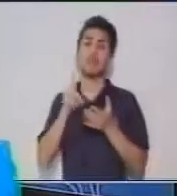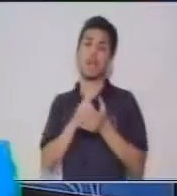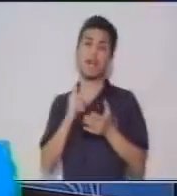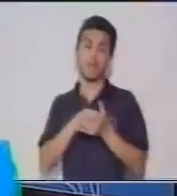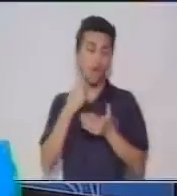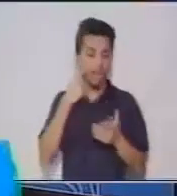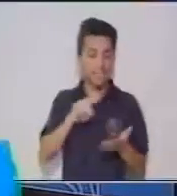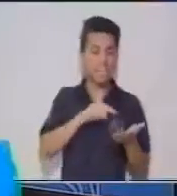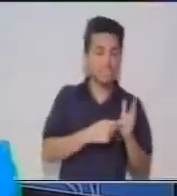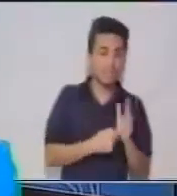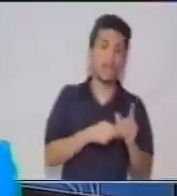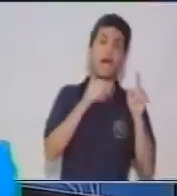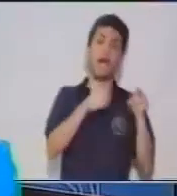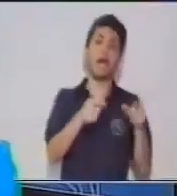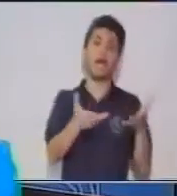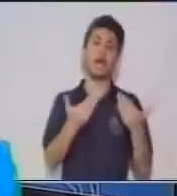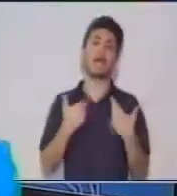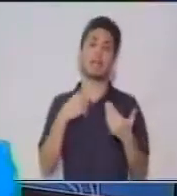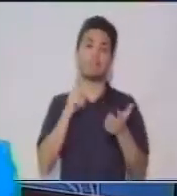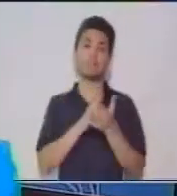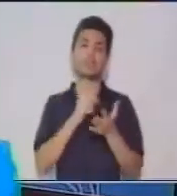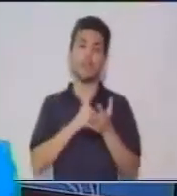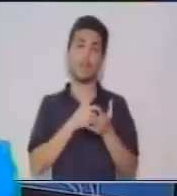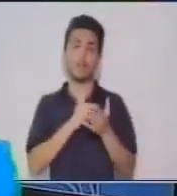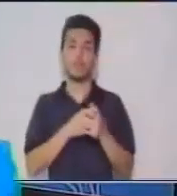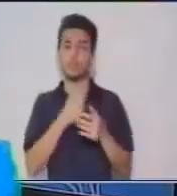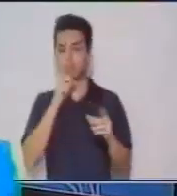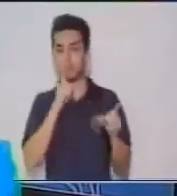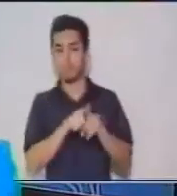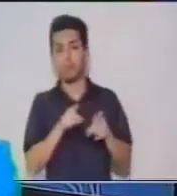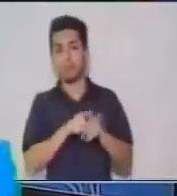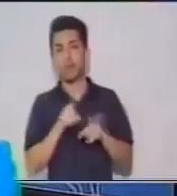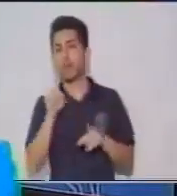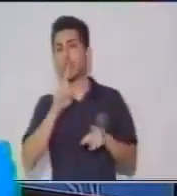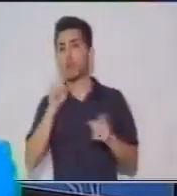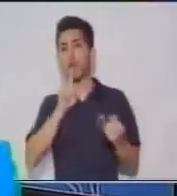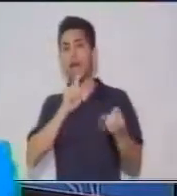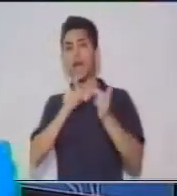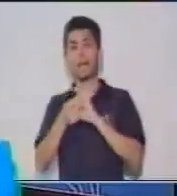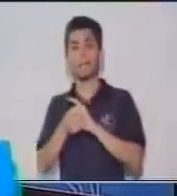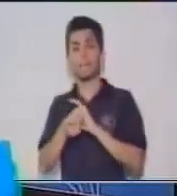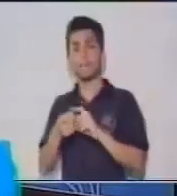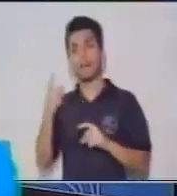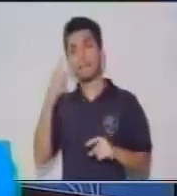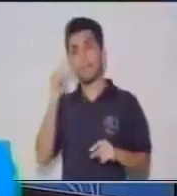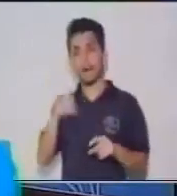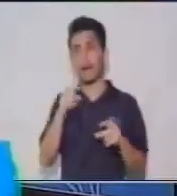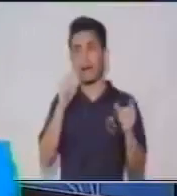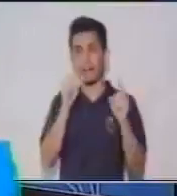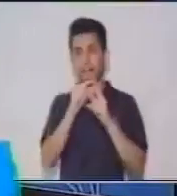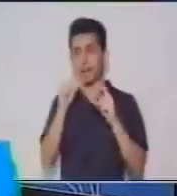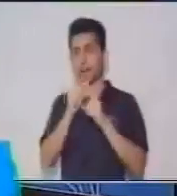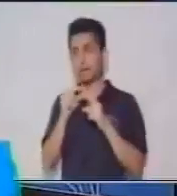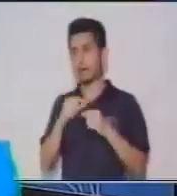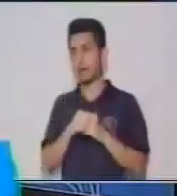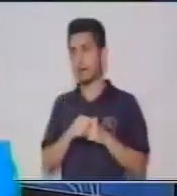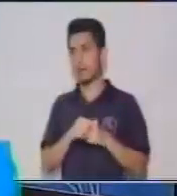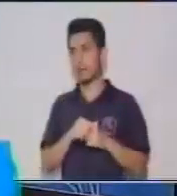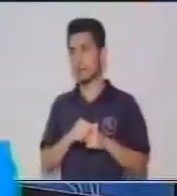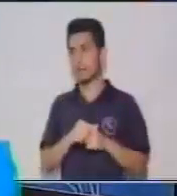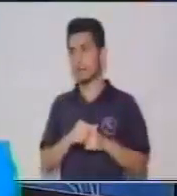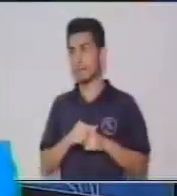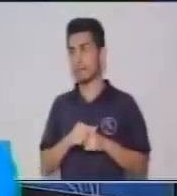tiempo, no va a cambiar ningún momento lo que es esta palabra. Tenemos